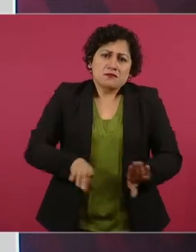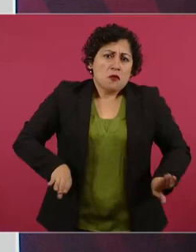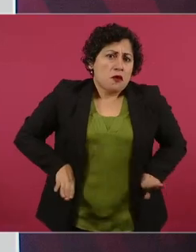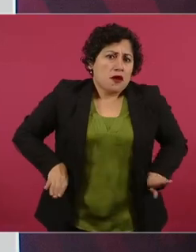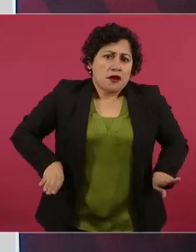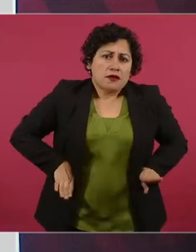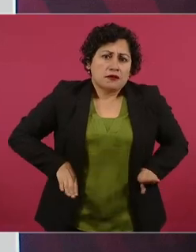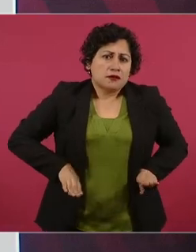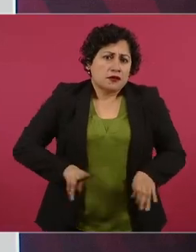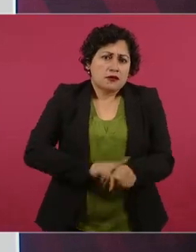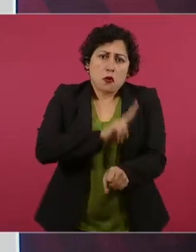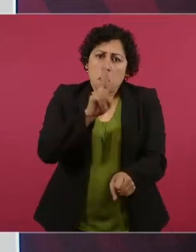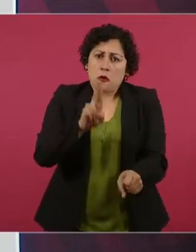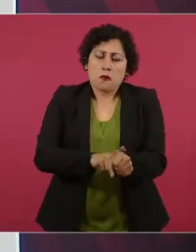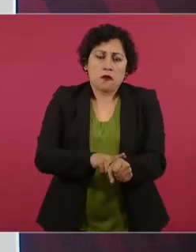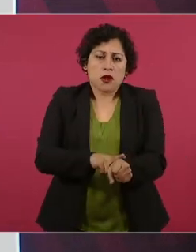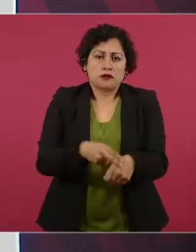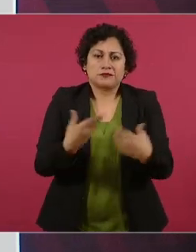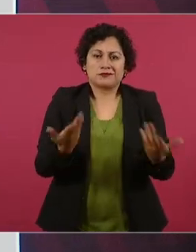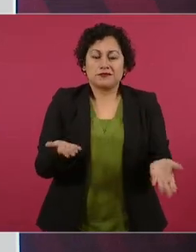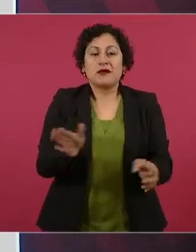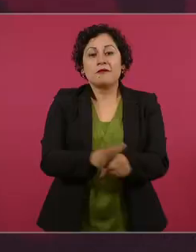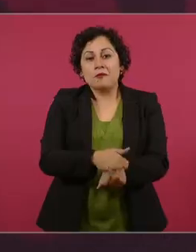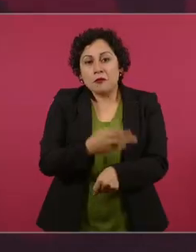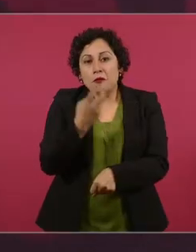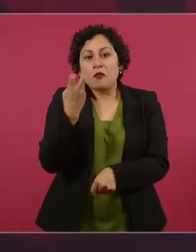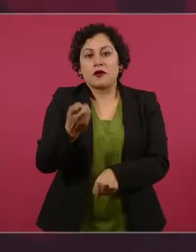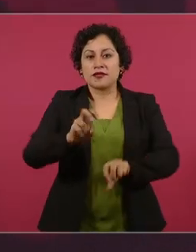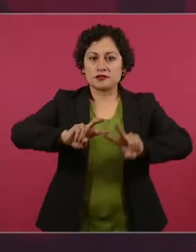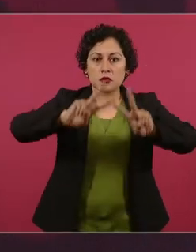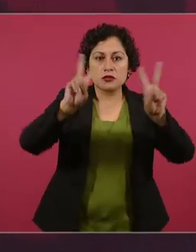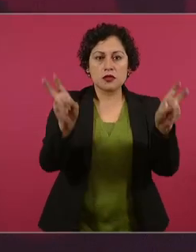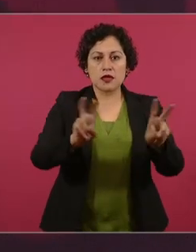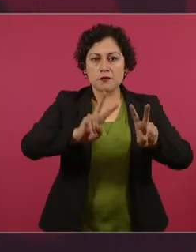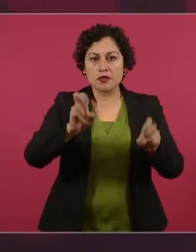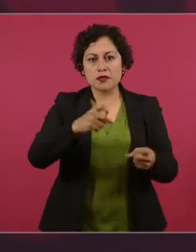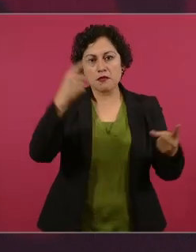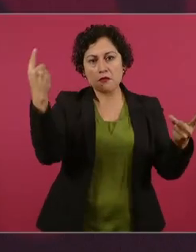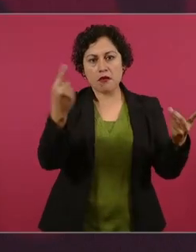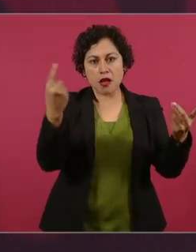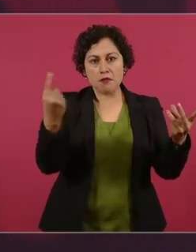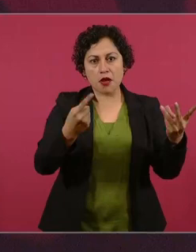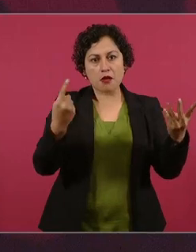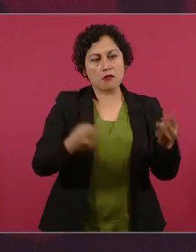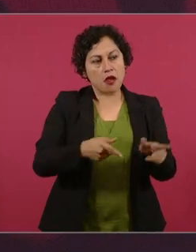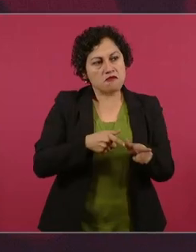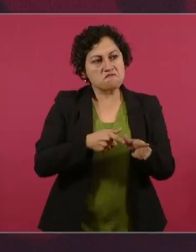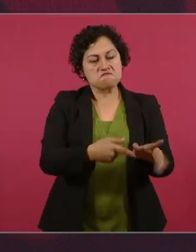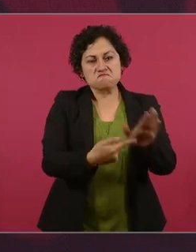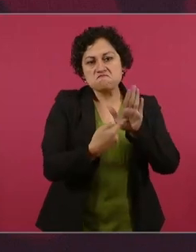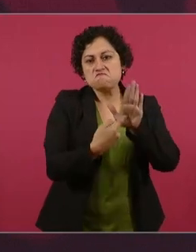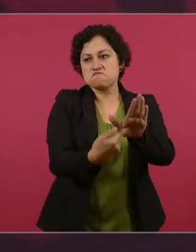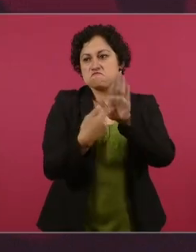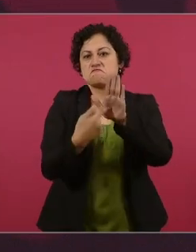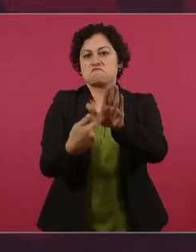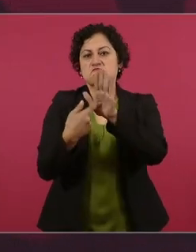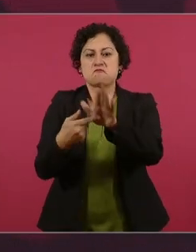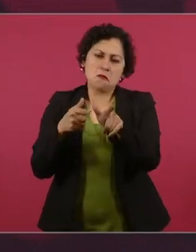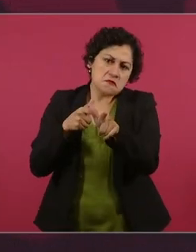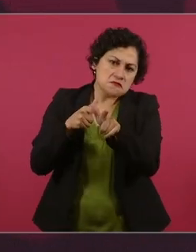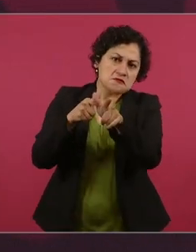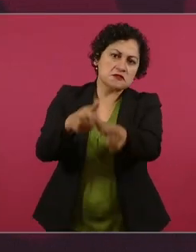Por eso, todos estos temas hay que seguirlos tratando. Ya nosotros vamos de